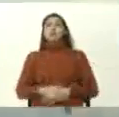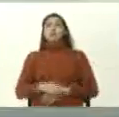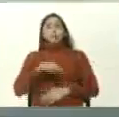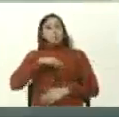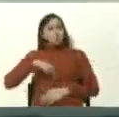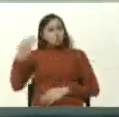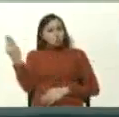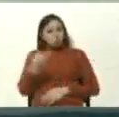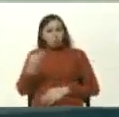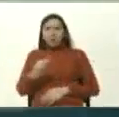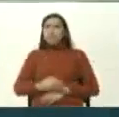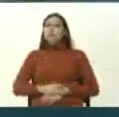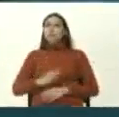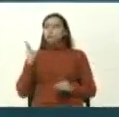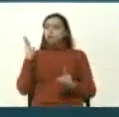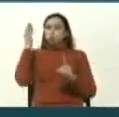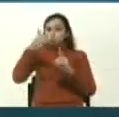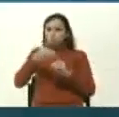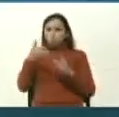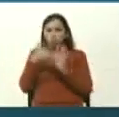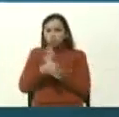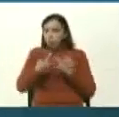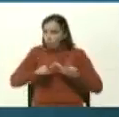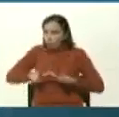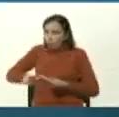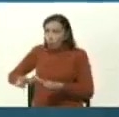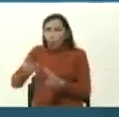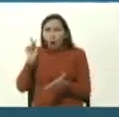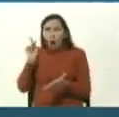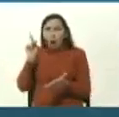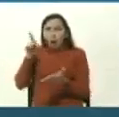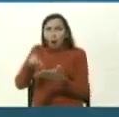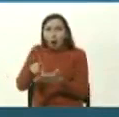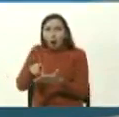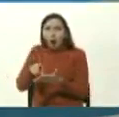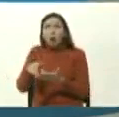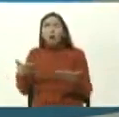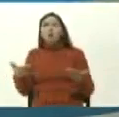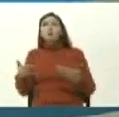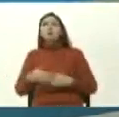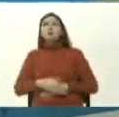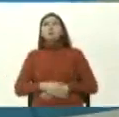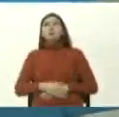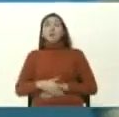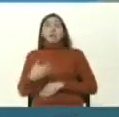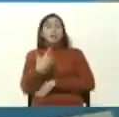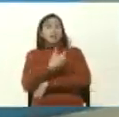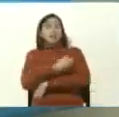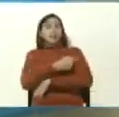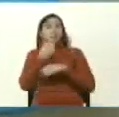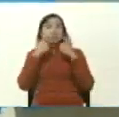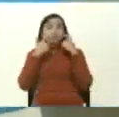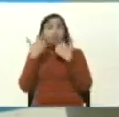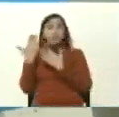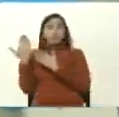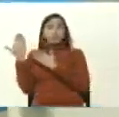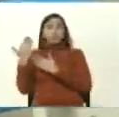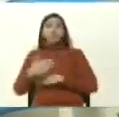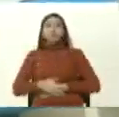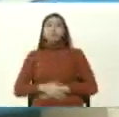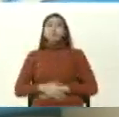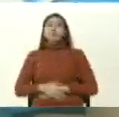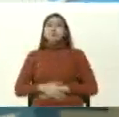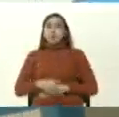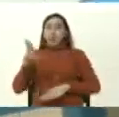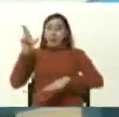siempre nosotros proyectado, pero estamos en el área, vicepresidenta y ministra, de vacunación. Quisiera dejar a la